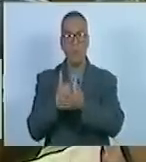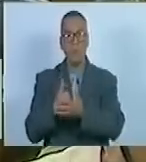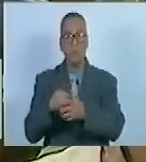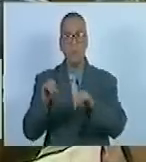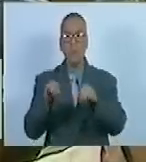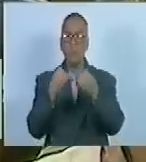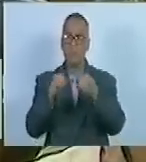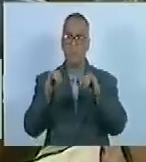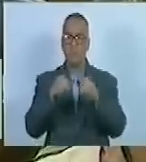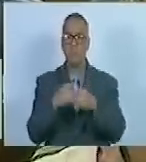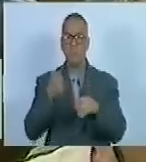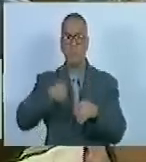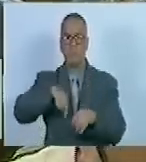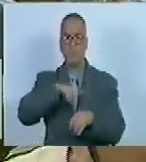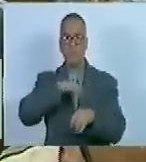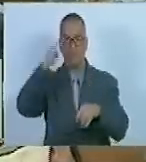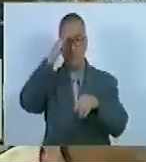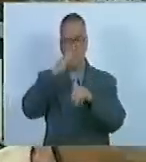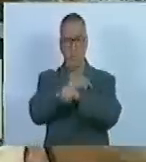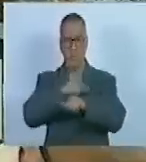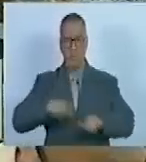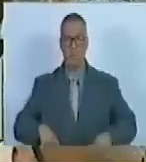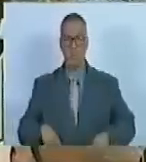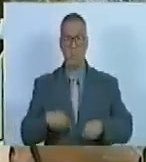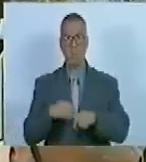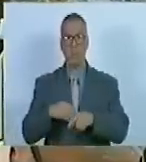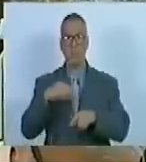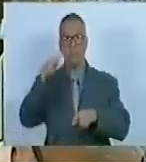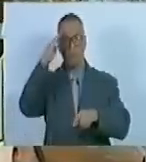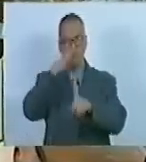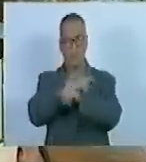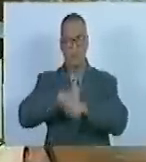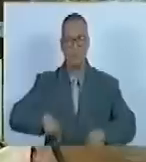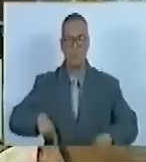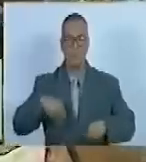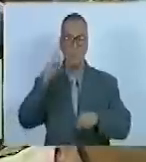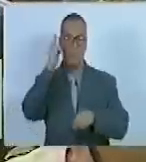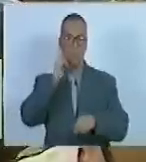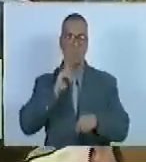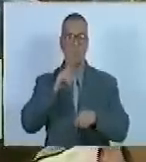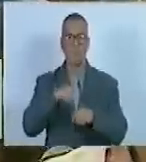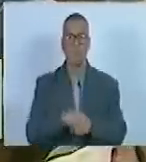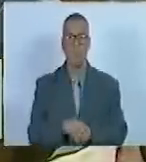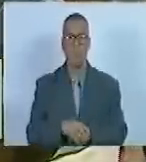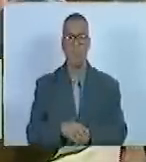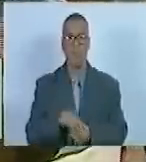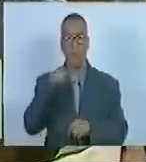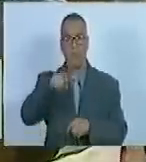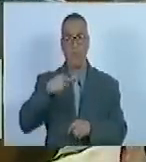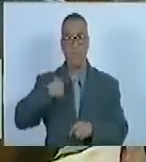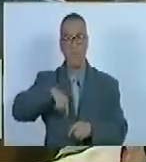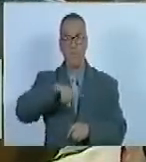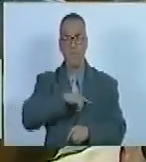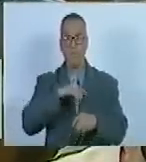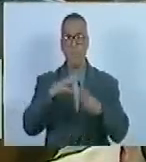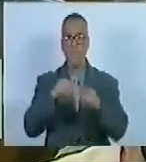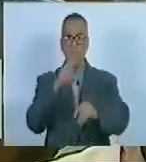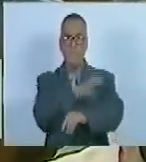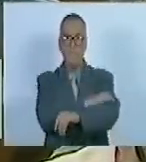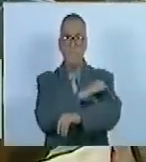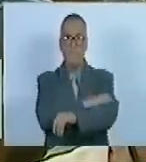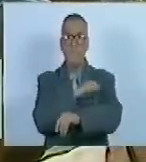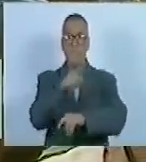aniversario para nuestro ejército, el ejército bolivariano, y que desde acá la bancada de la